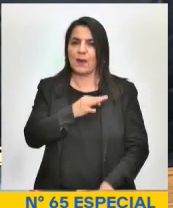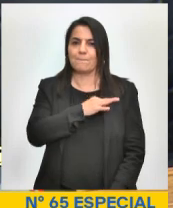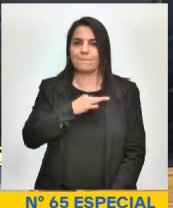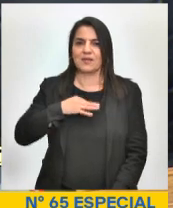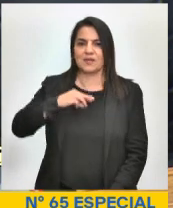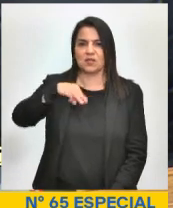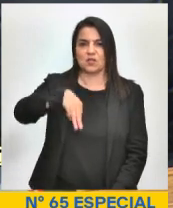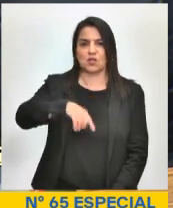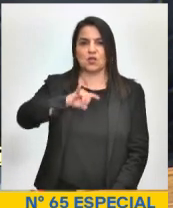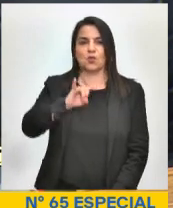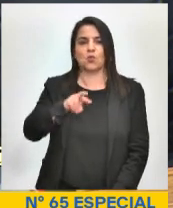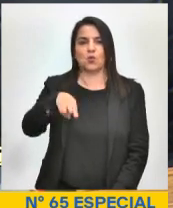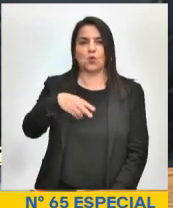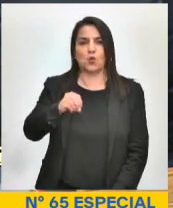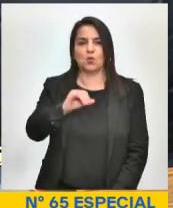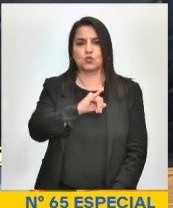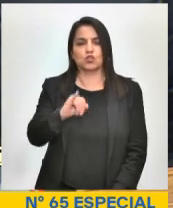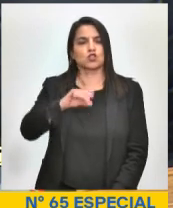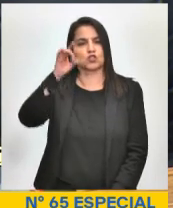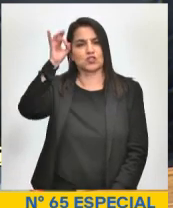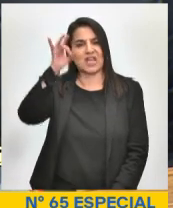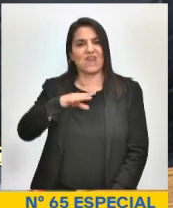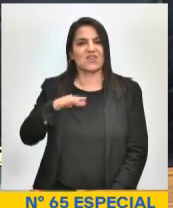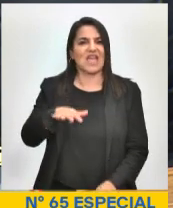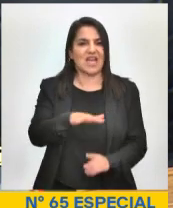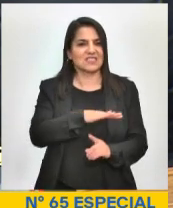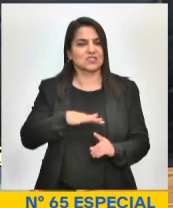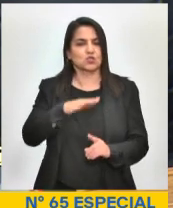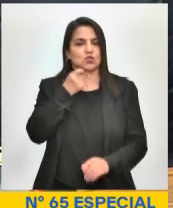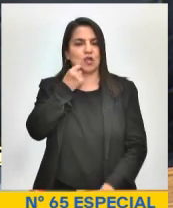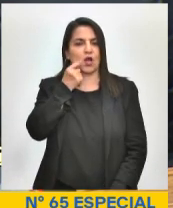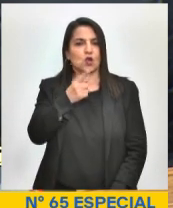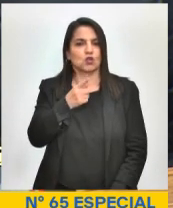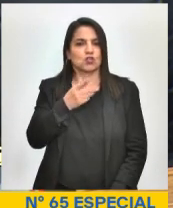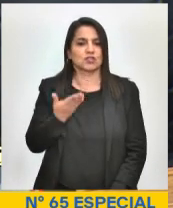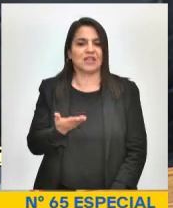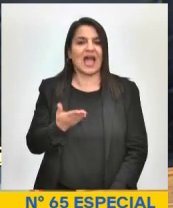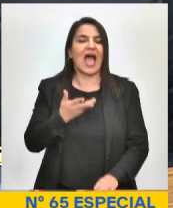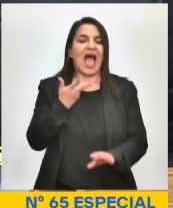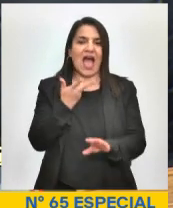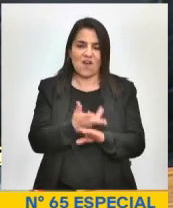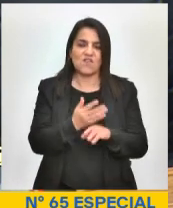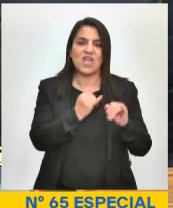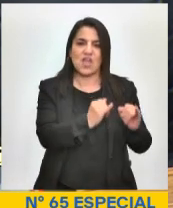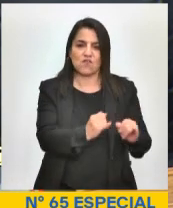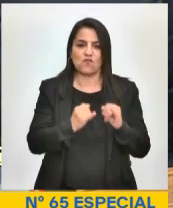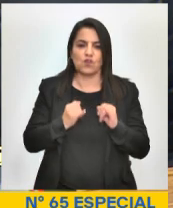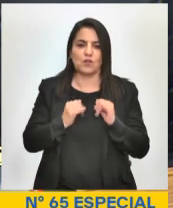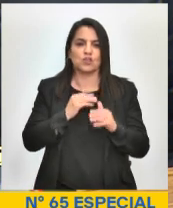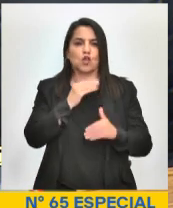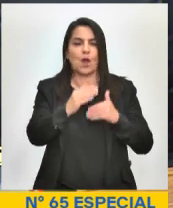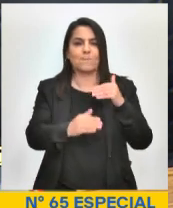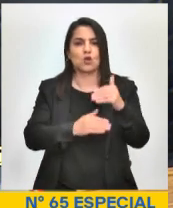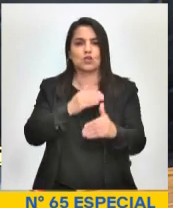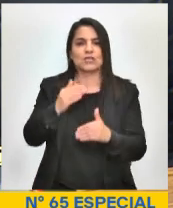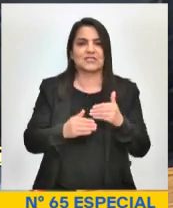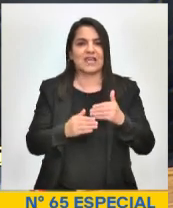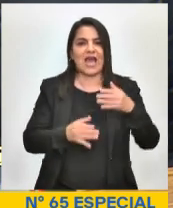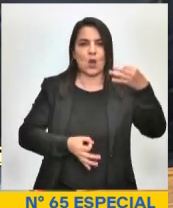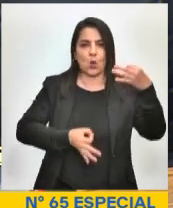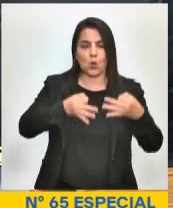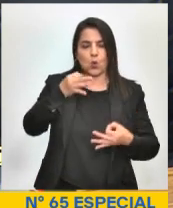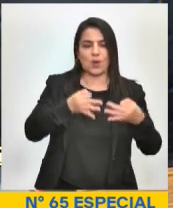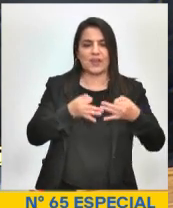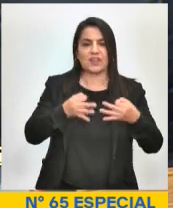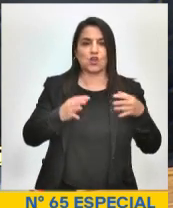Muñoz efectivamente conocía de la condición que se le acusa y tenía de la primera mano información sobre el estado procesal de la causa jurídica que